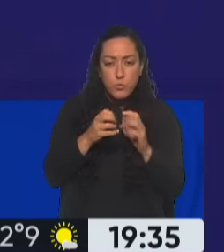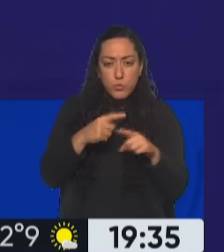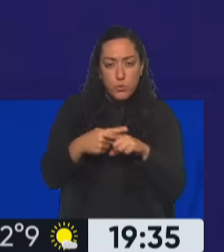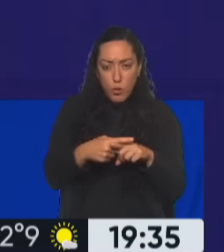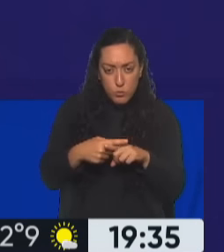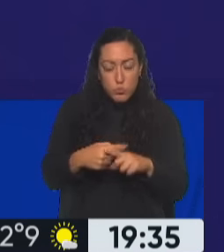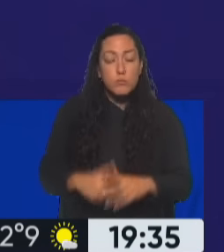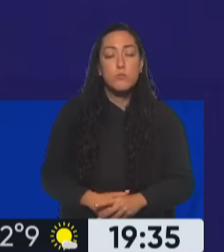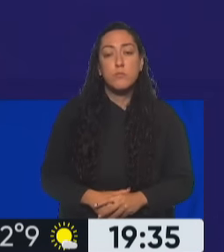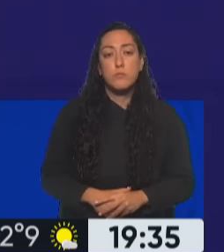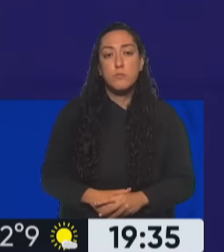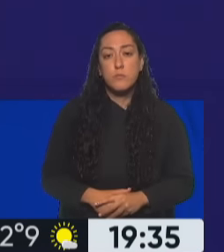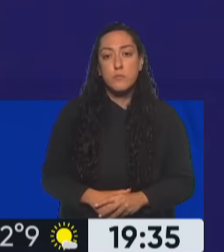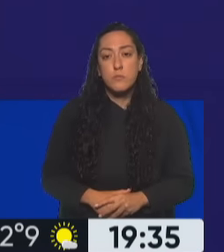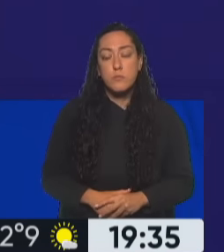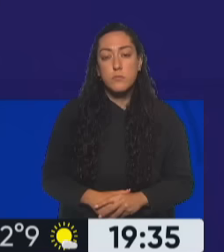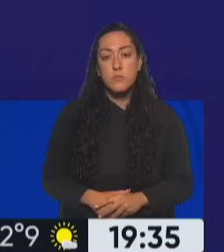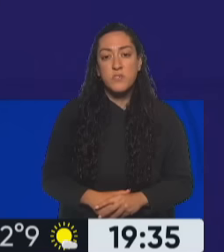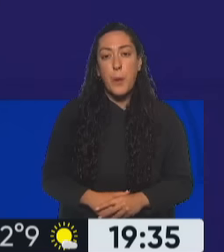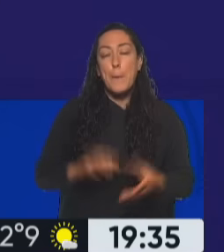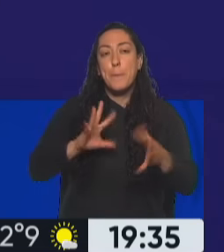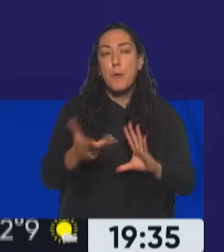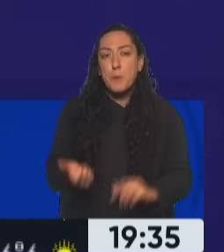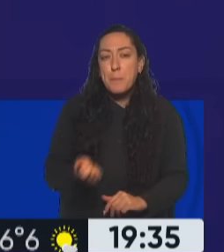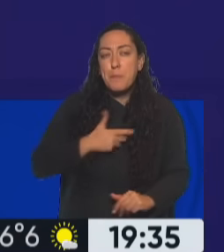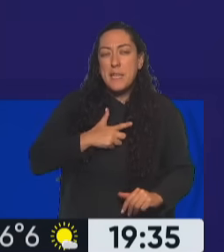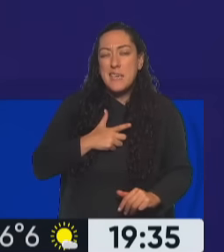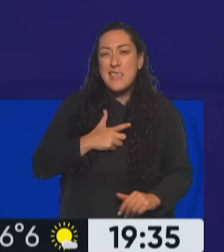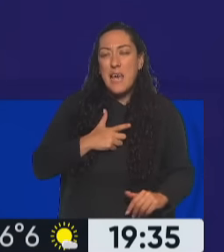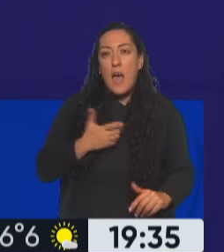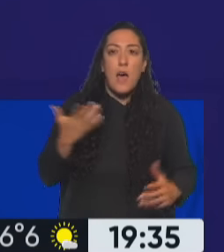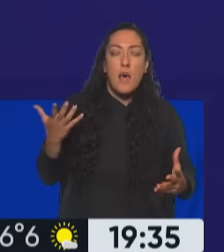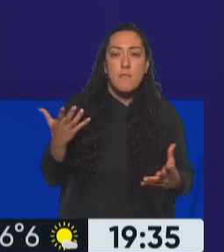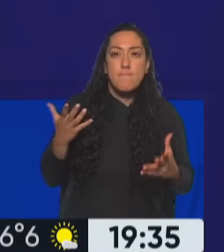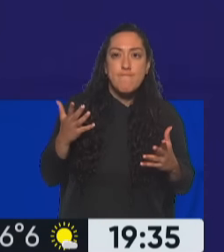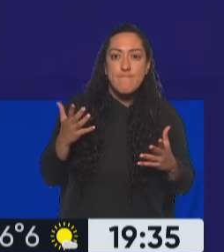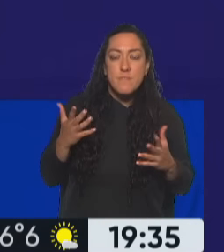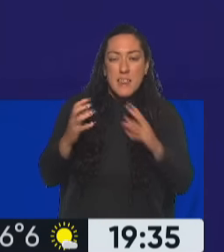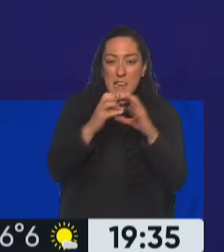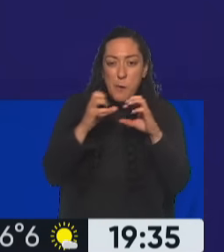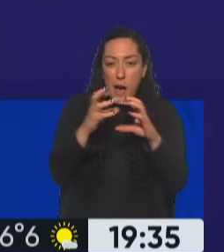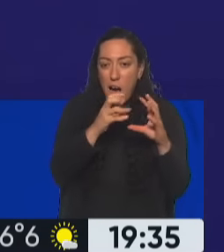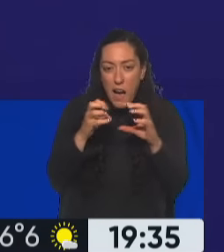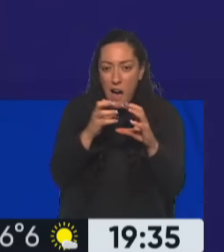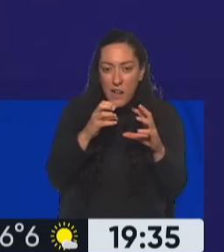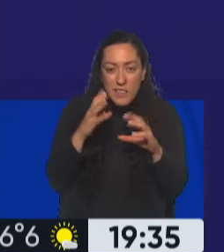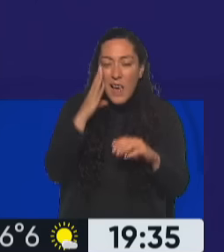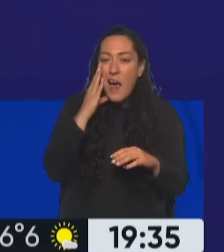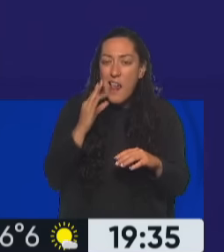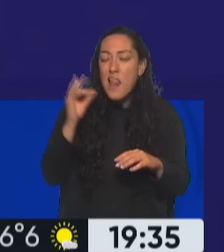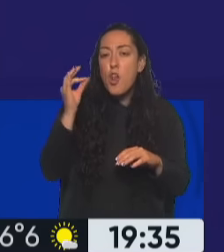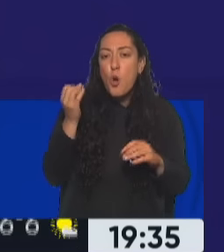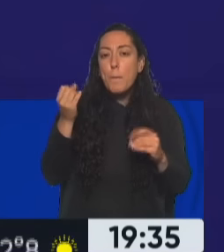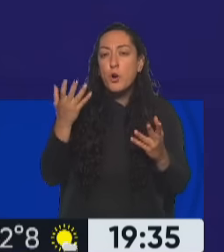que no es de mi estilo, frente a algo que se está debatiendo, dado que